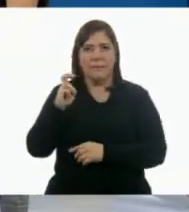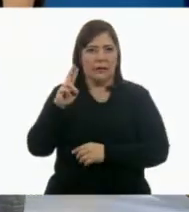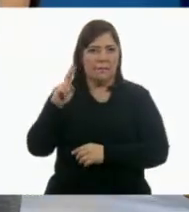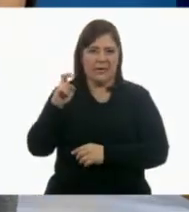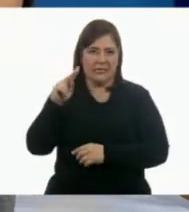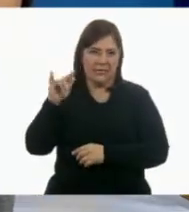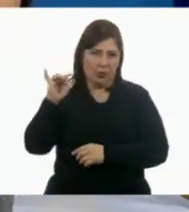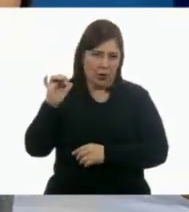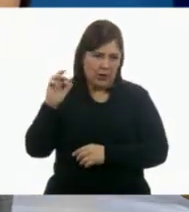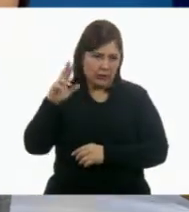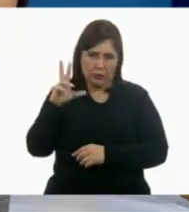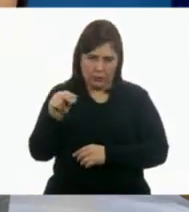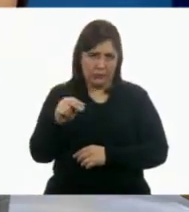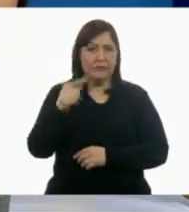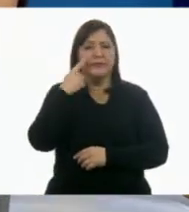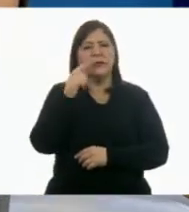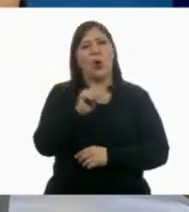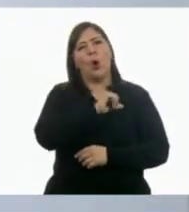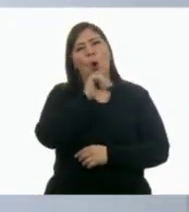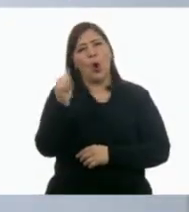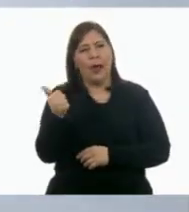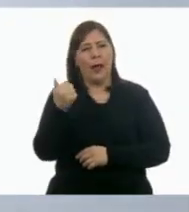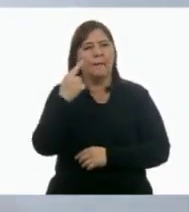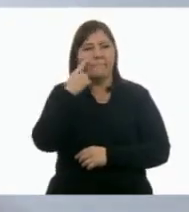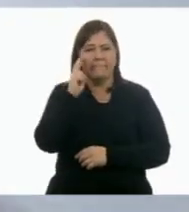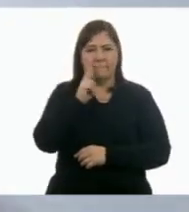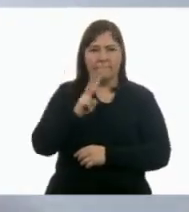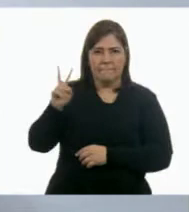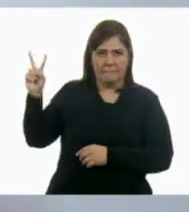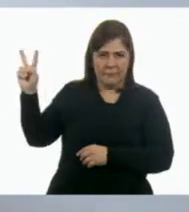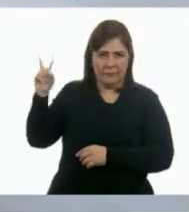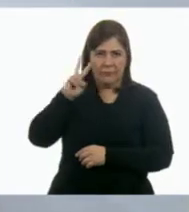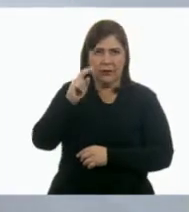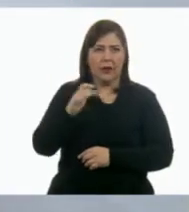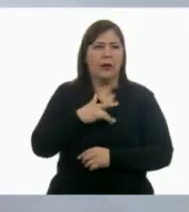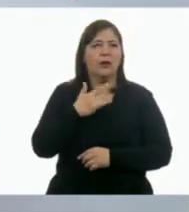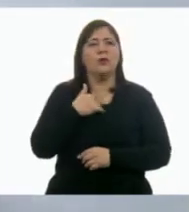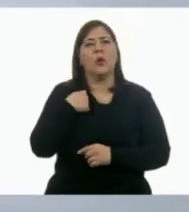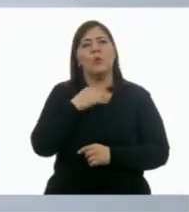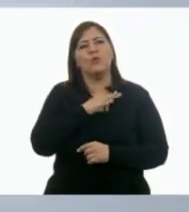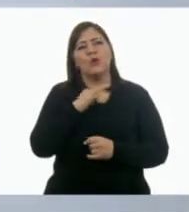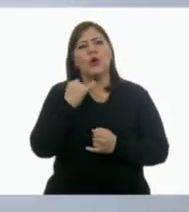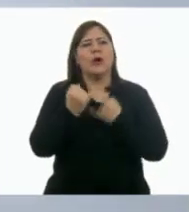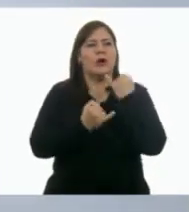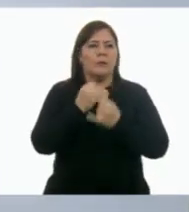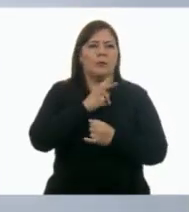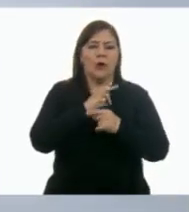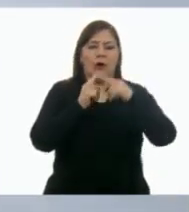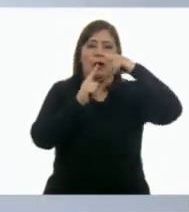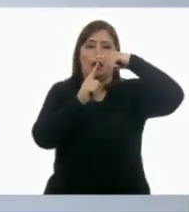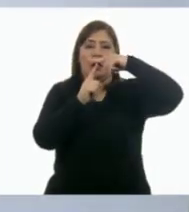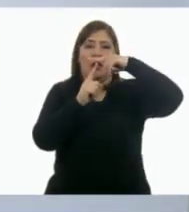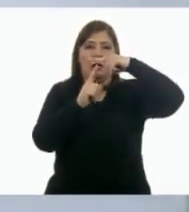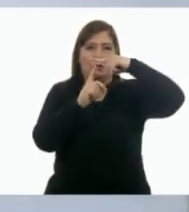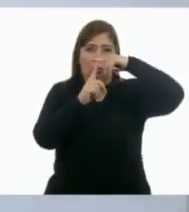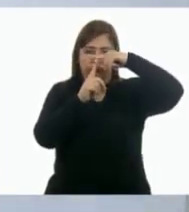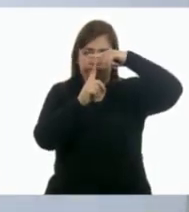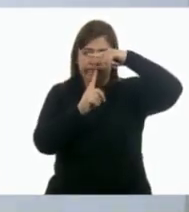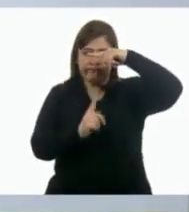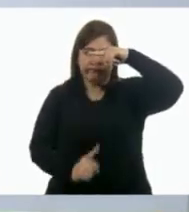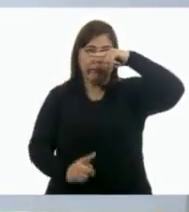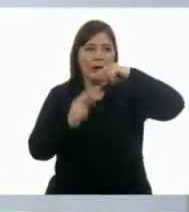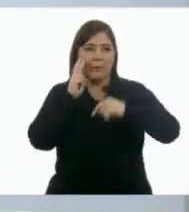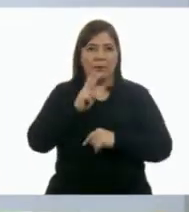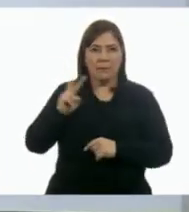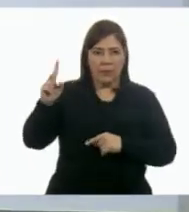una línea que también pareciera que ahí se había detenido, pero que podemos jugar un poquito con ella, prolongándola hasta donde queremos.